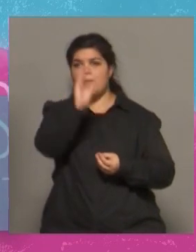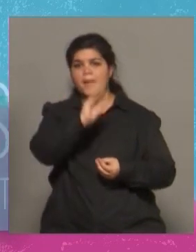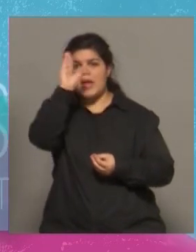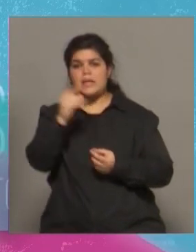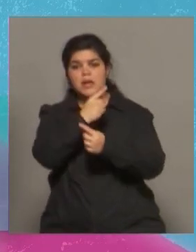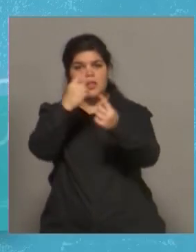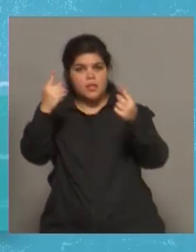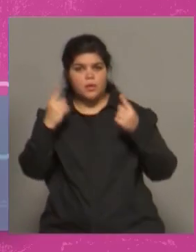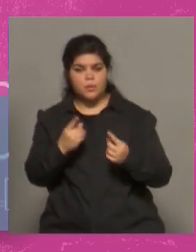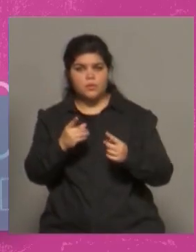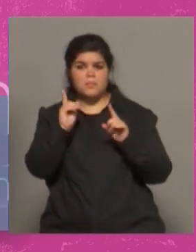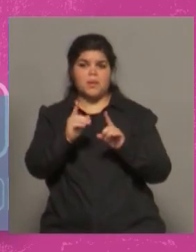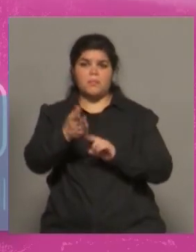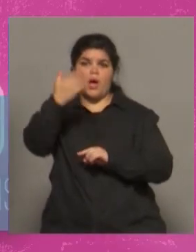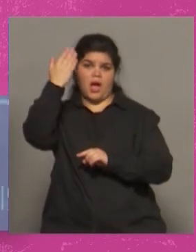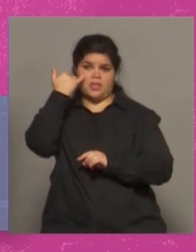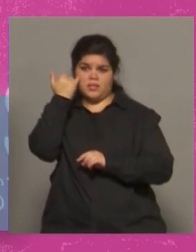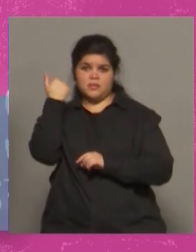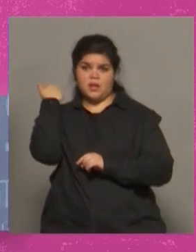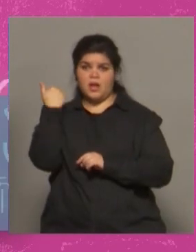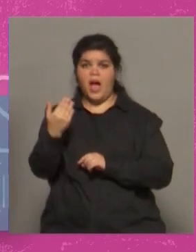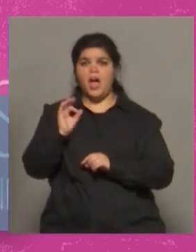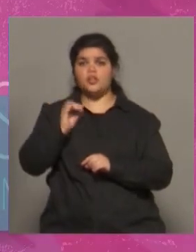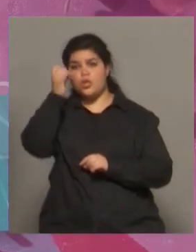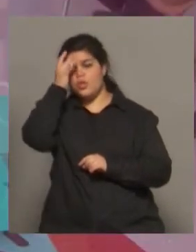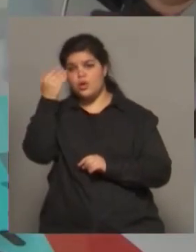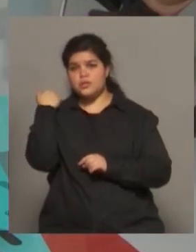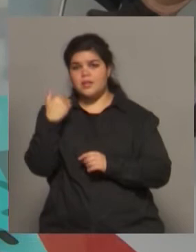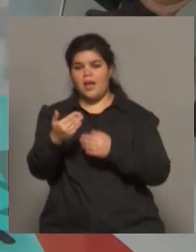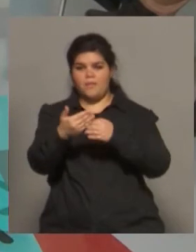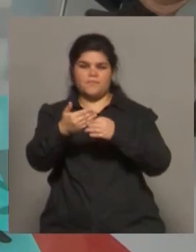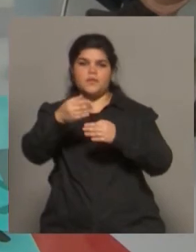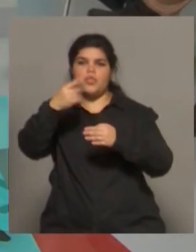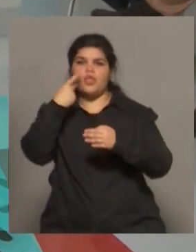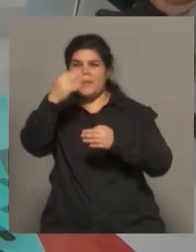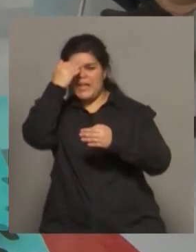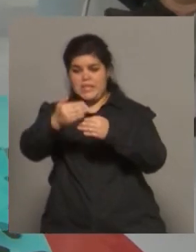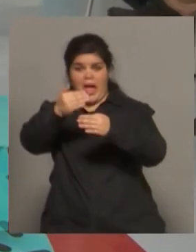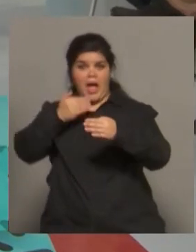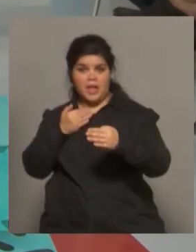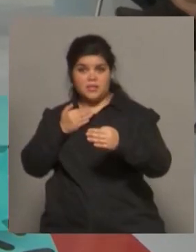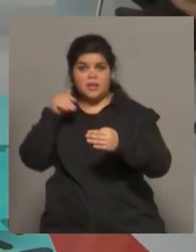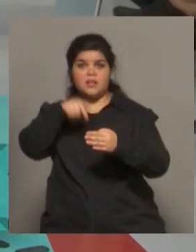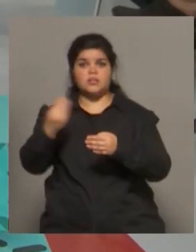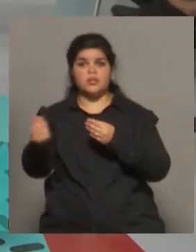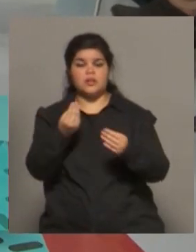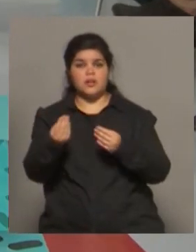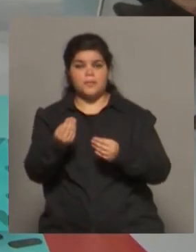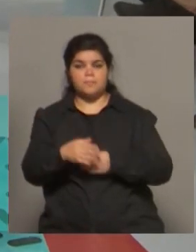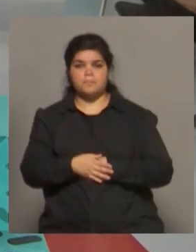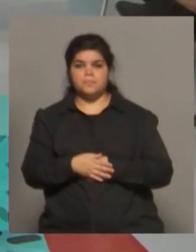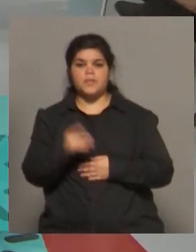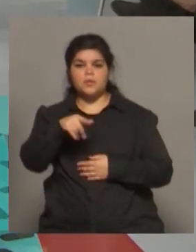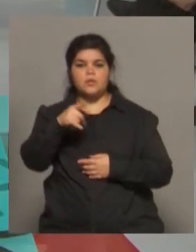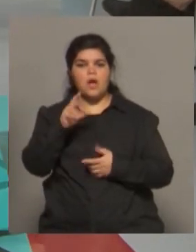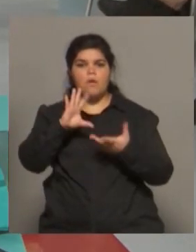una visión que se venía dando en el Mercosur en estos últimos 12 años, previos al 2015, que tenían que ver con una visión